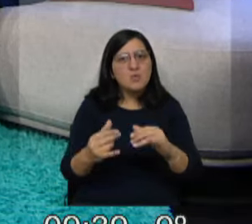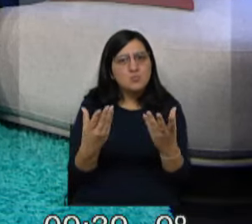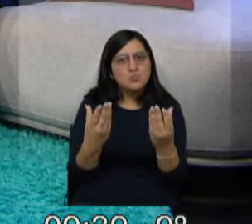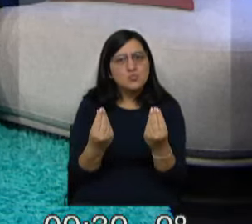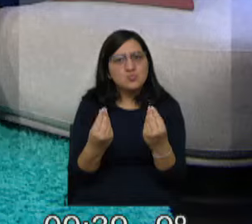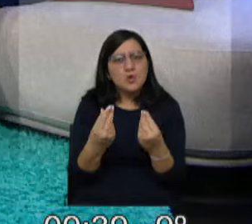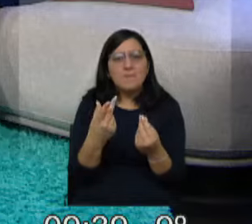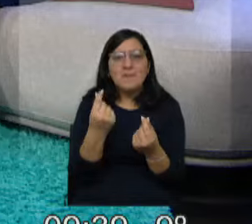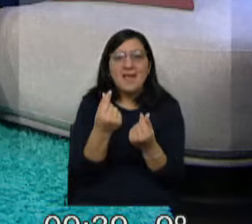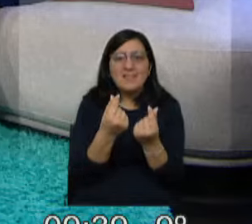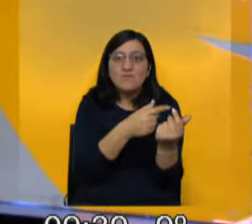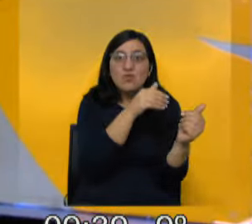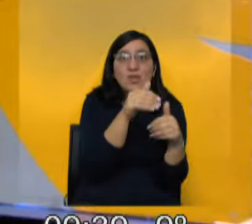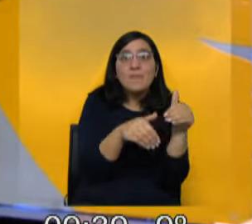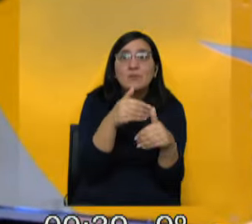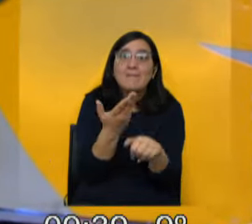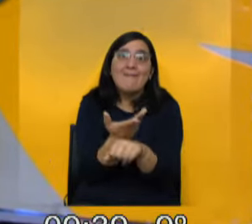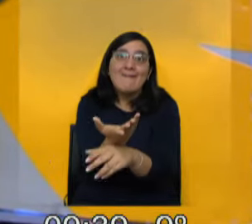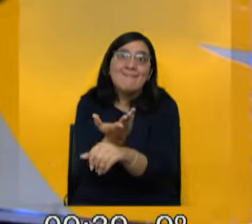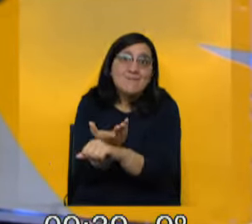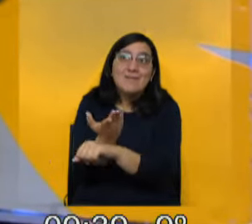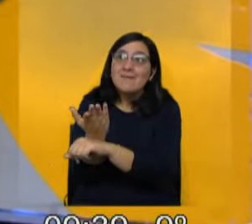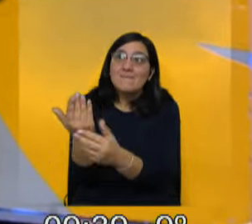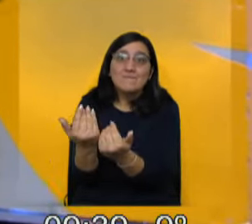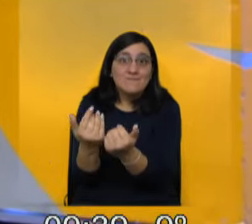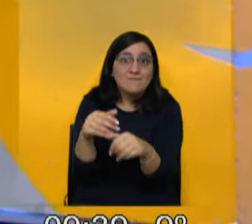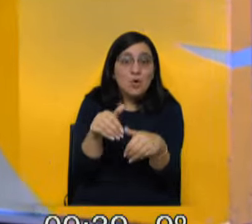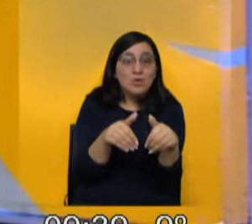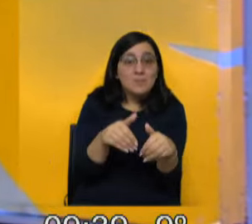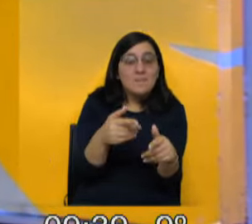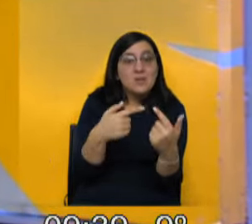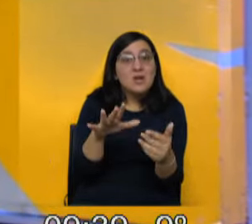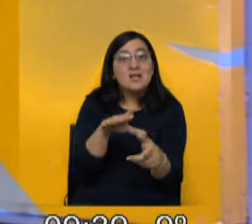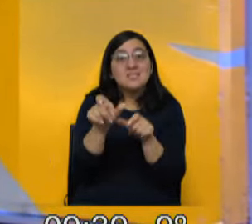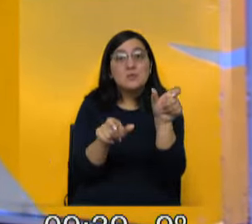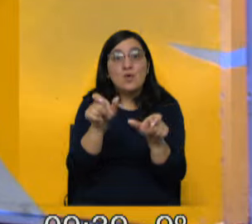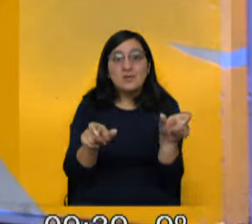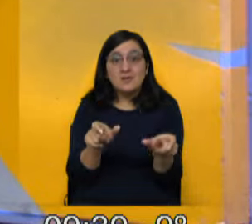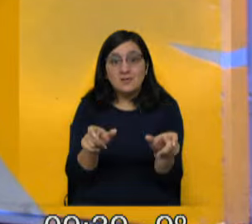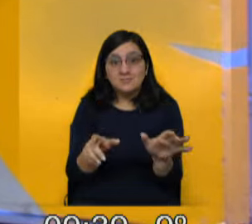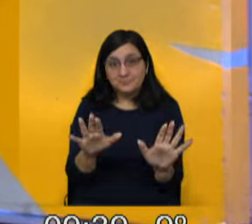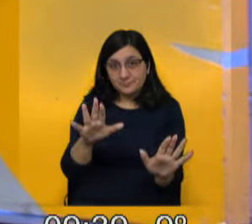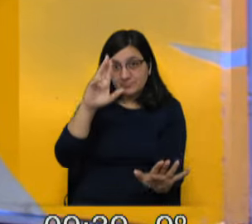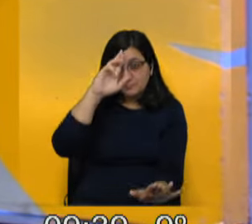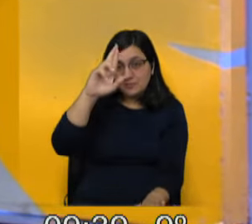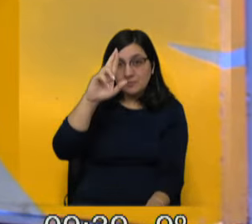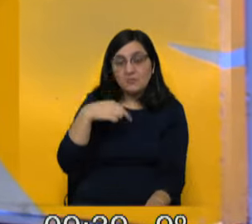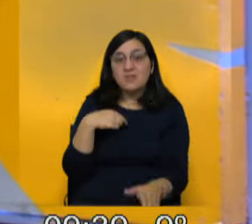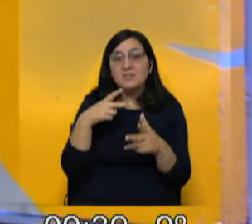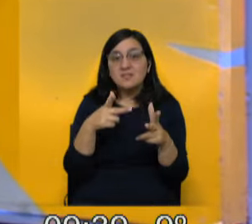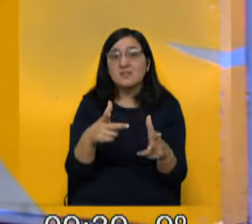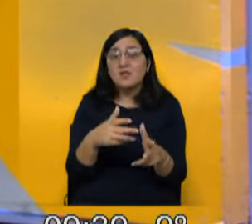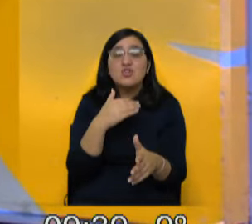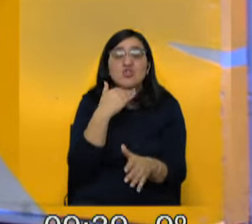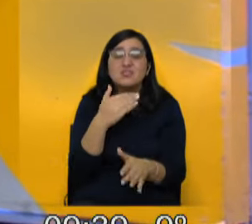en votame en todo este periodo. ¿Y sabes qué? La ciudadanía, con todo respeto, y voy a decir la palabra, no tiene la